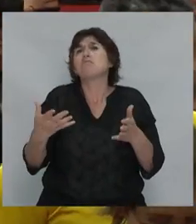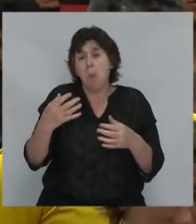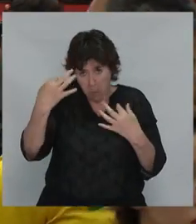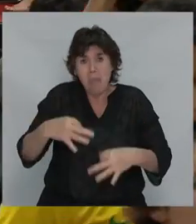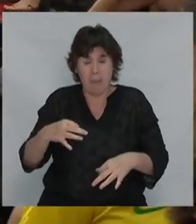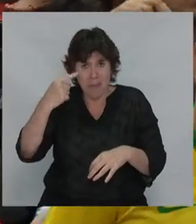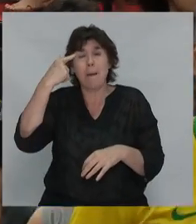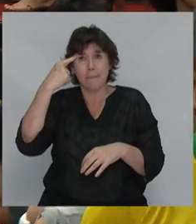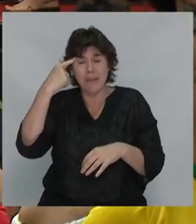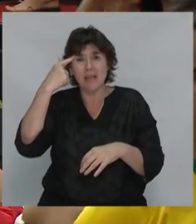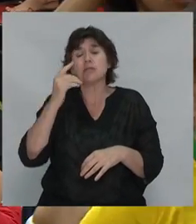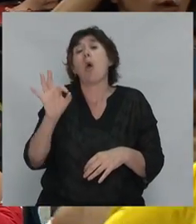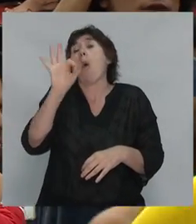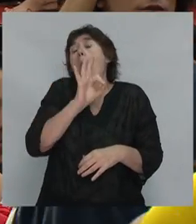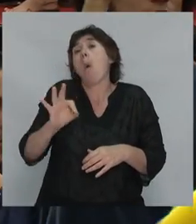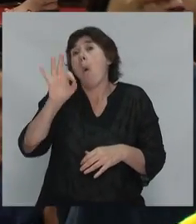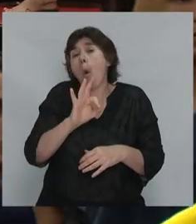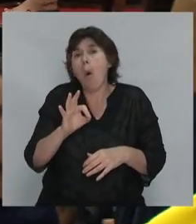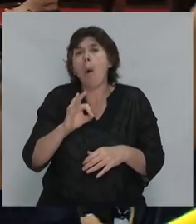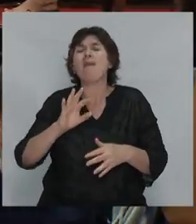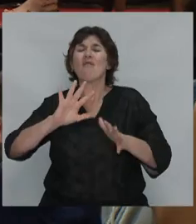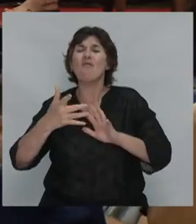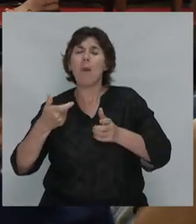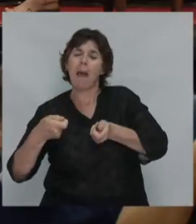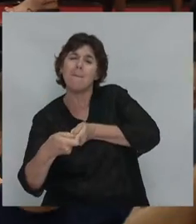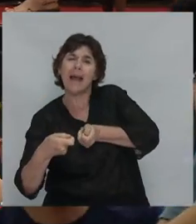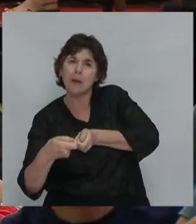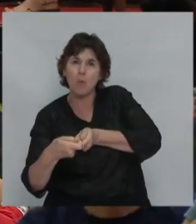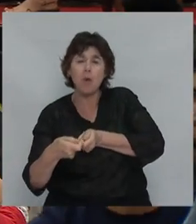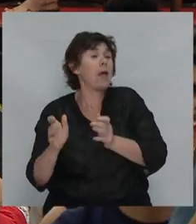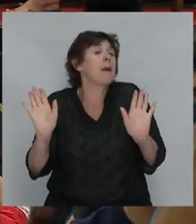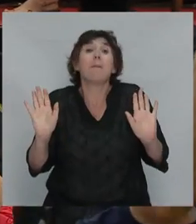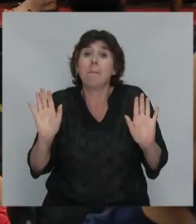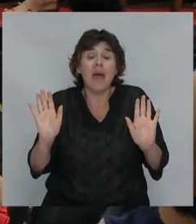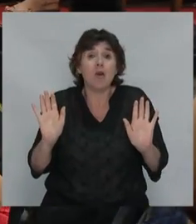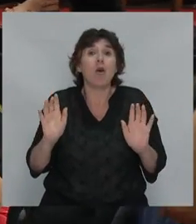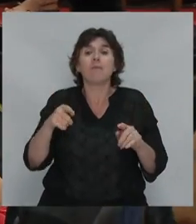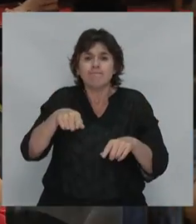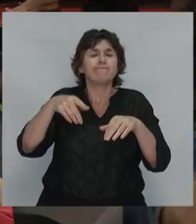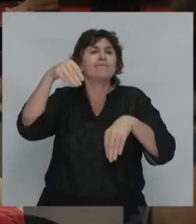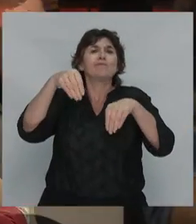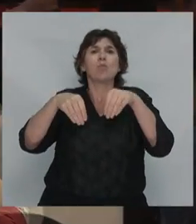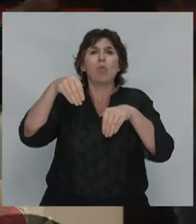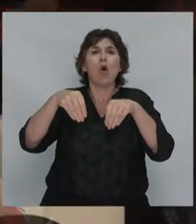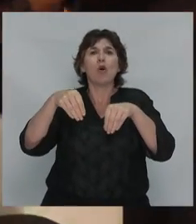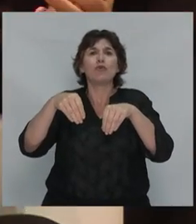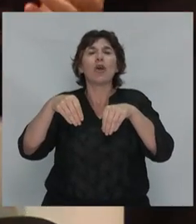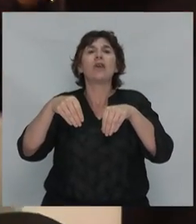piensan ya sea porque han sido manipulados pero prefieren votar por